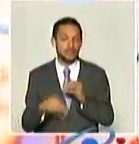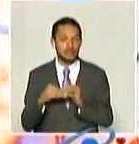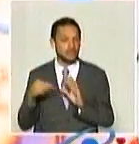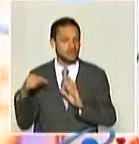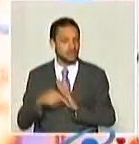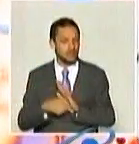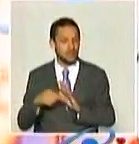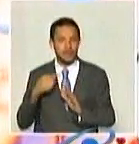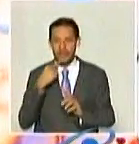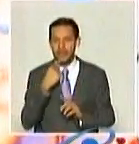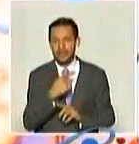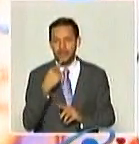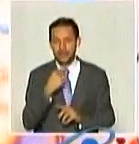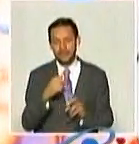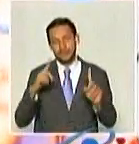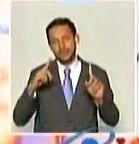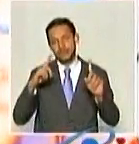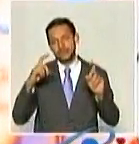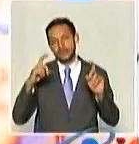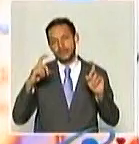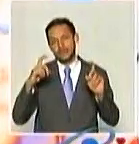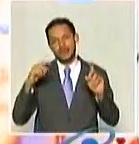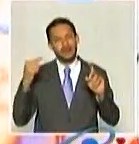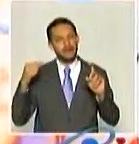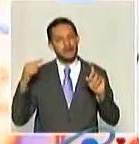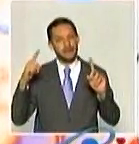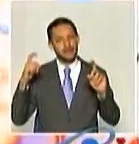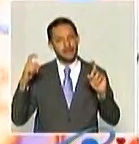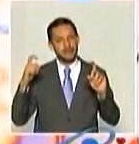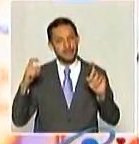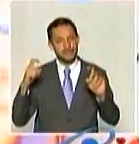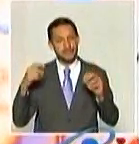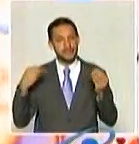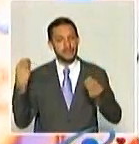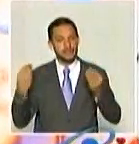Alonso, hablemos un poco de la